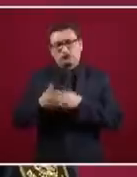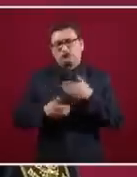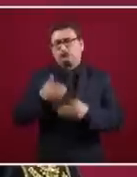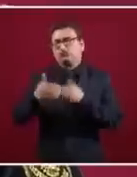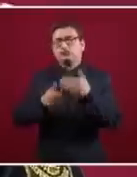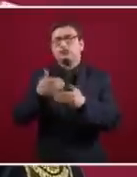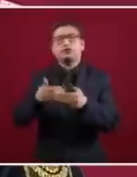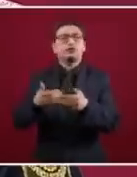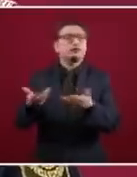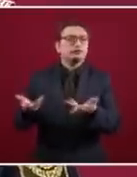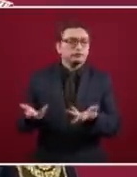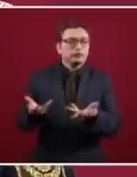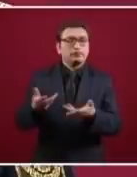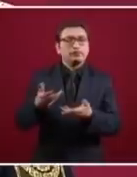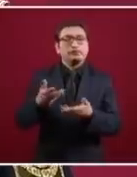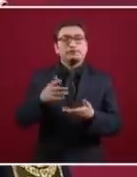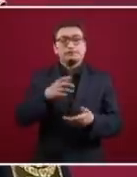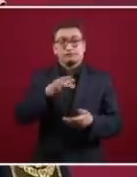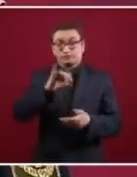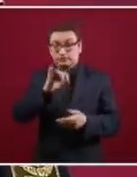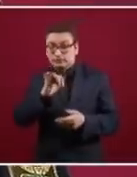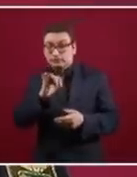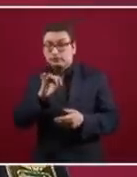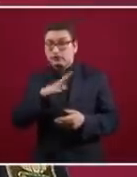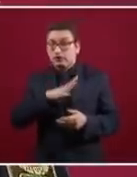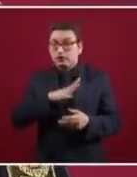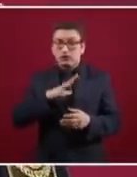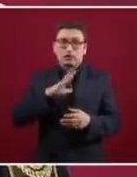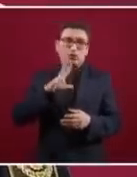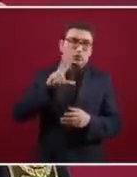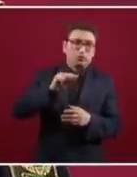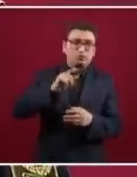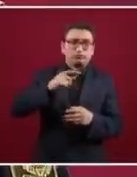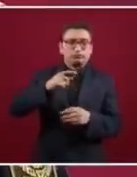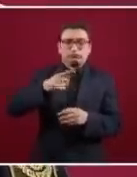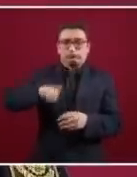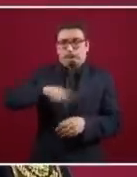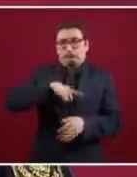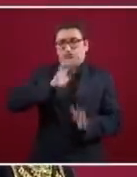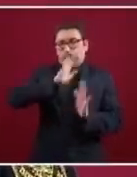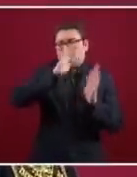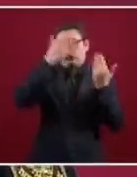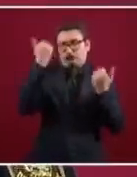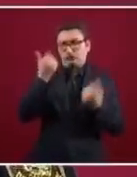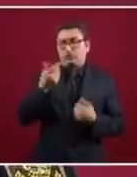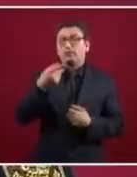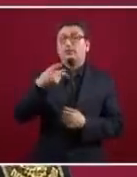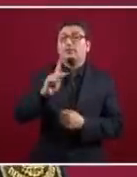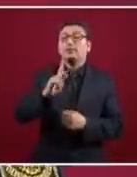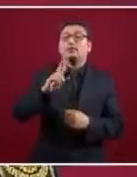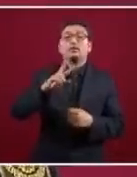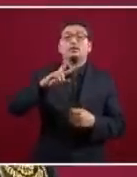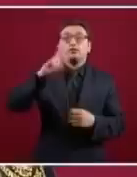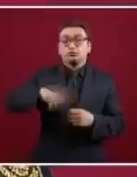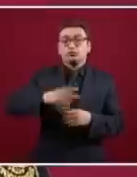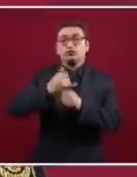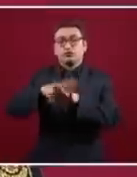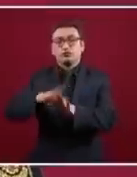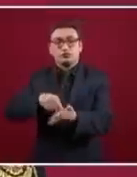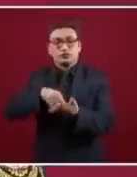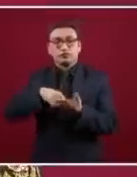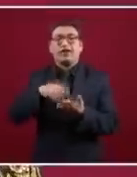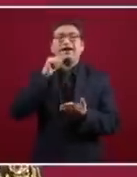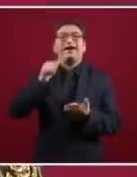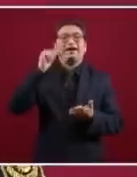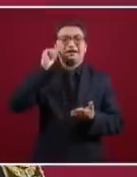determinar si existió algo no no lo sabemos no lo que lo que sí tenemos de información en lo que